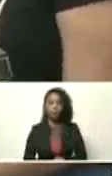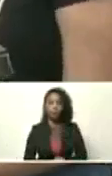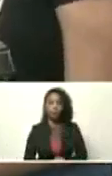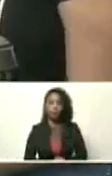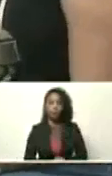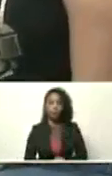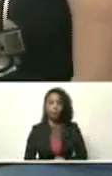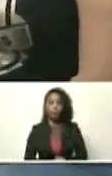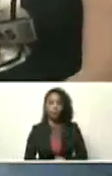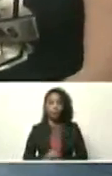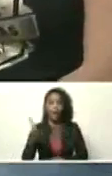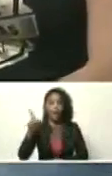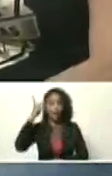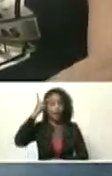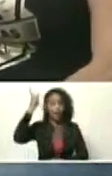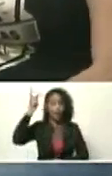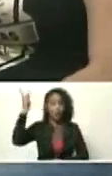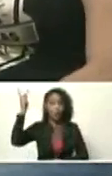es psicóloga.